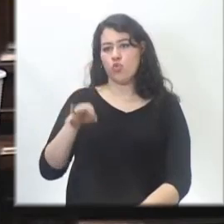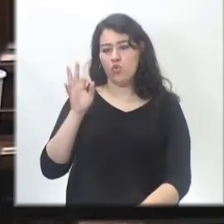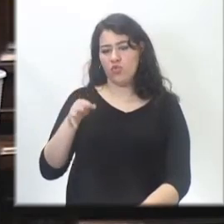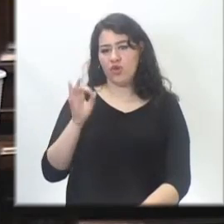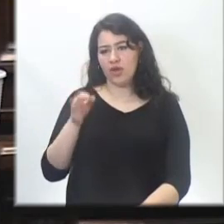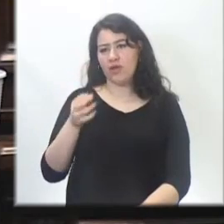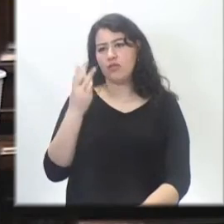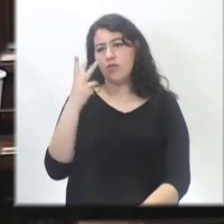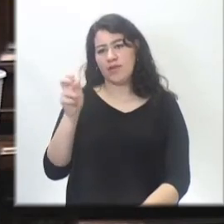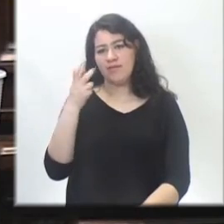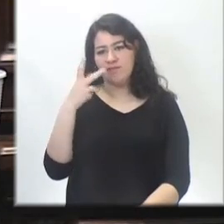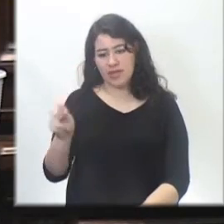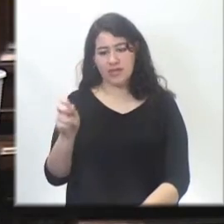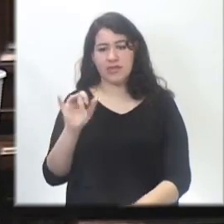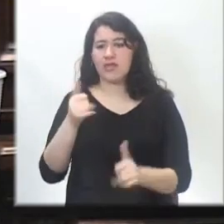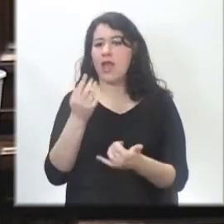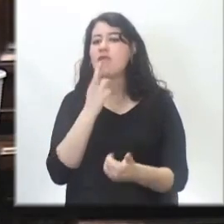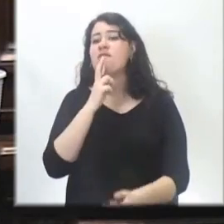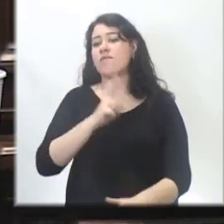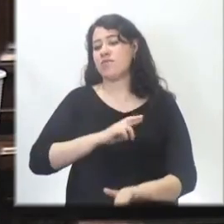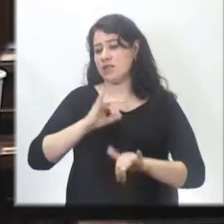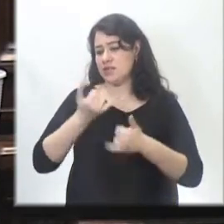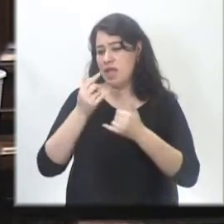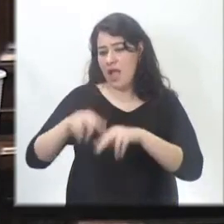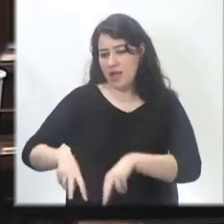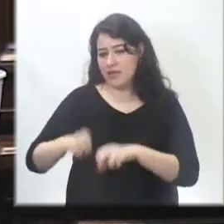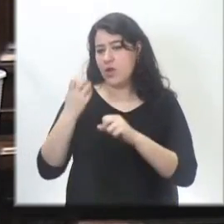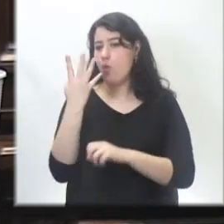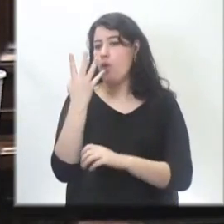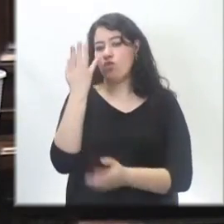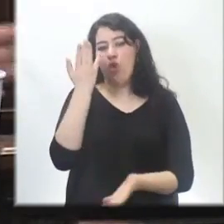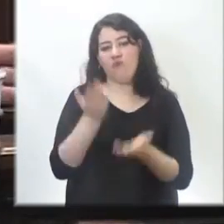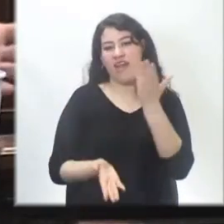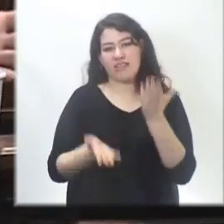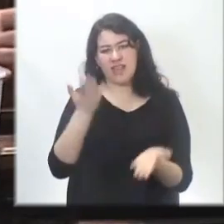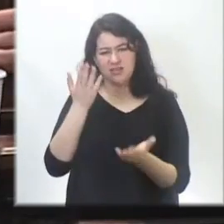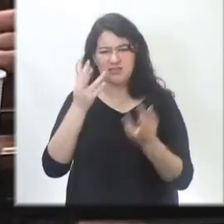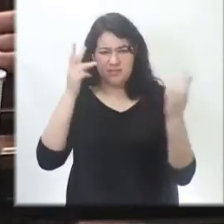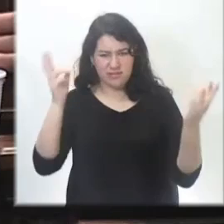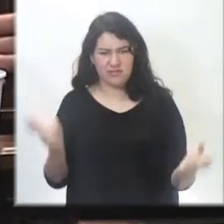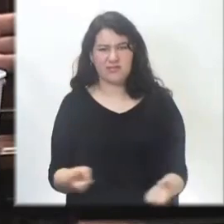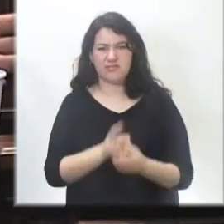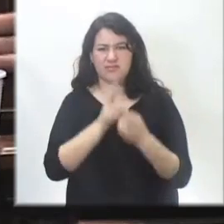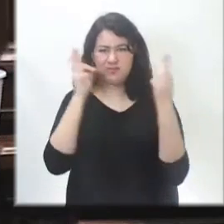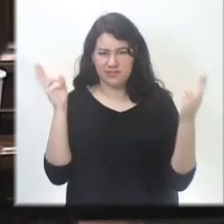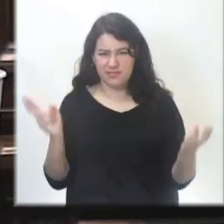Y se nos responde que se habían analizado 4 ofertas. Es raro